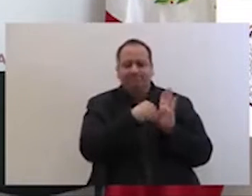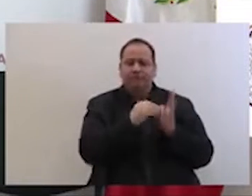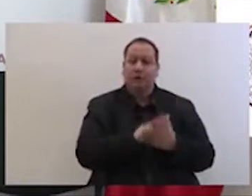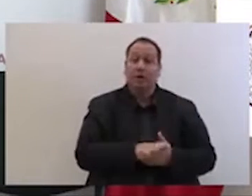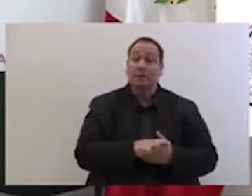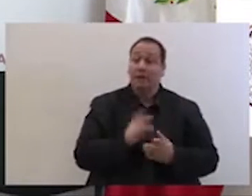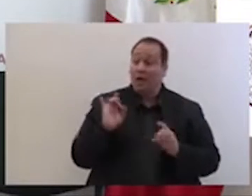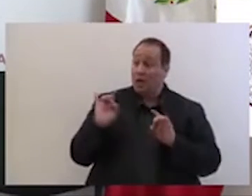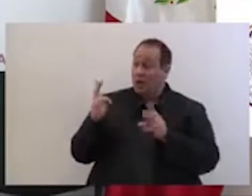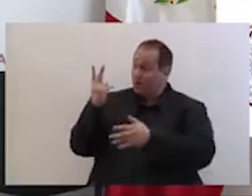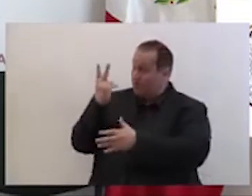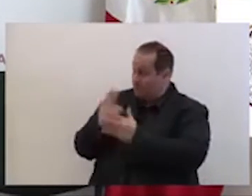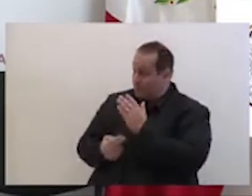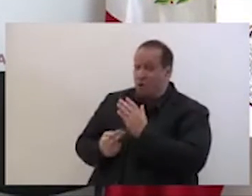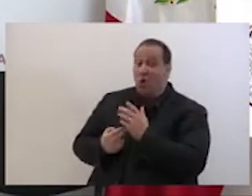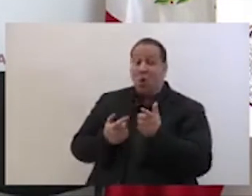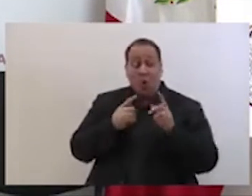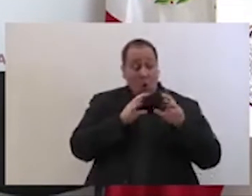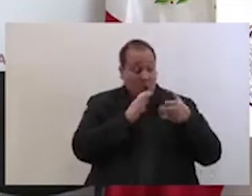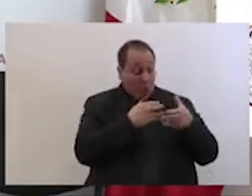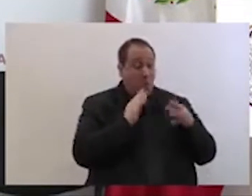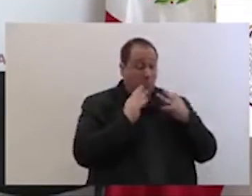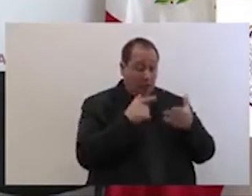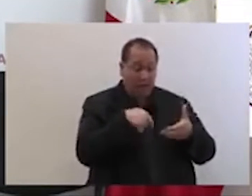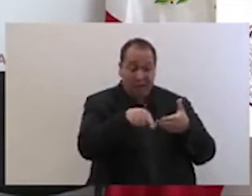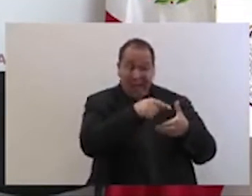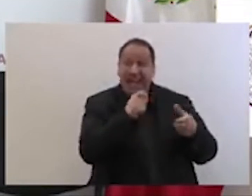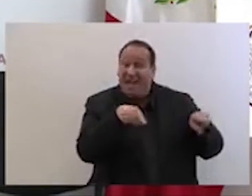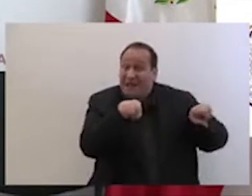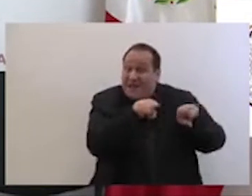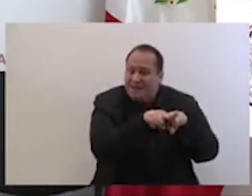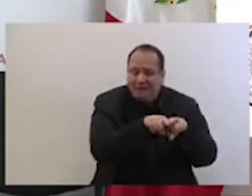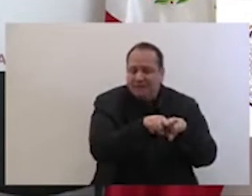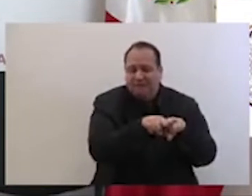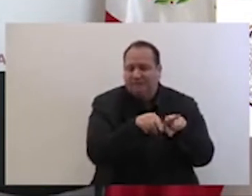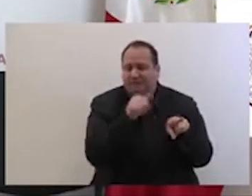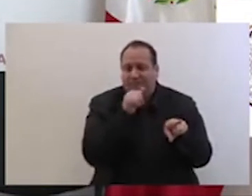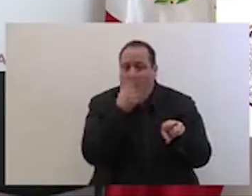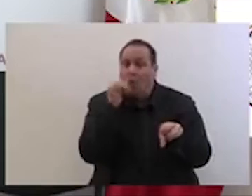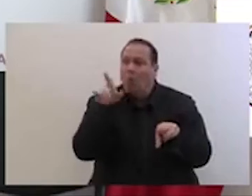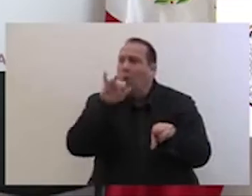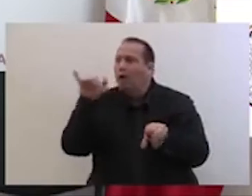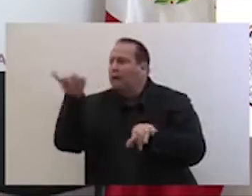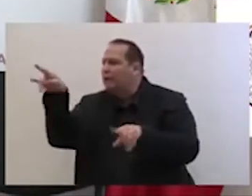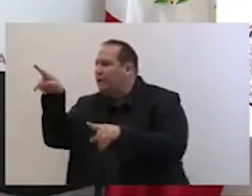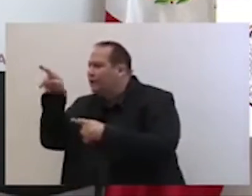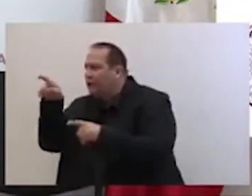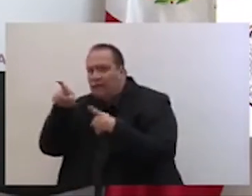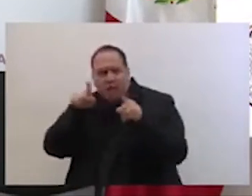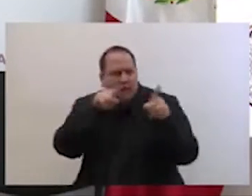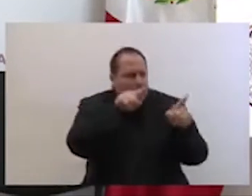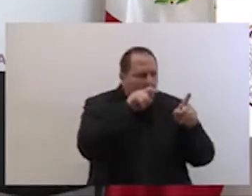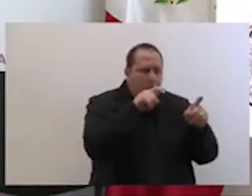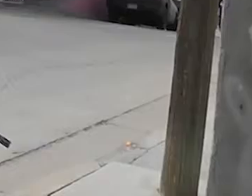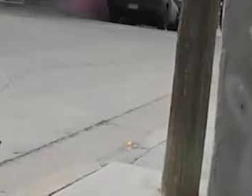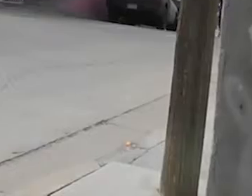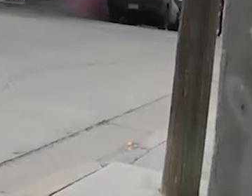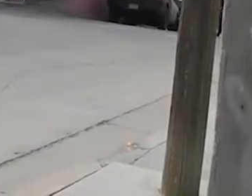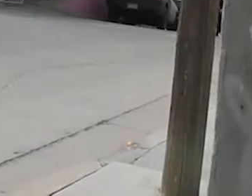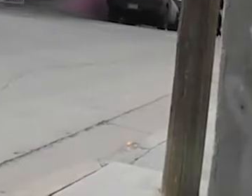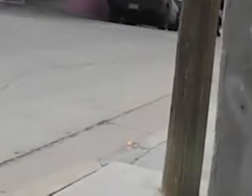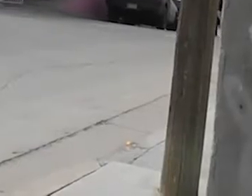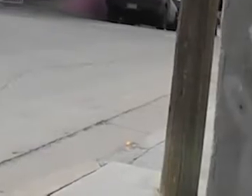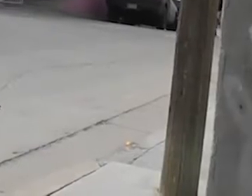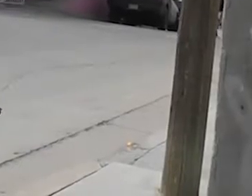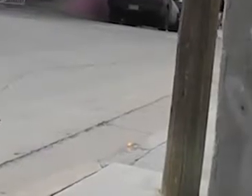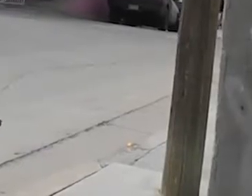que en ambos casos es el mismo grupo directivo es una conclusión anticipada porque estamos obteniendo diversa información y también nos comprometemos por supuesto